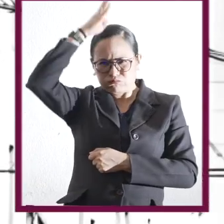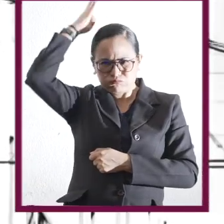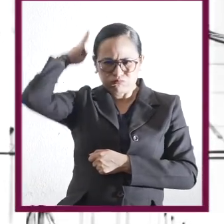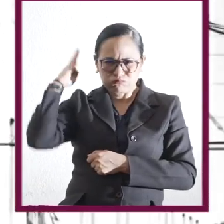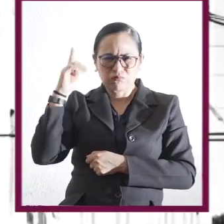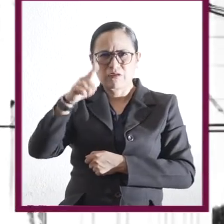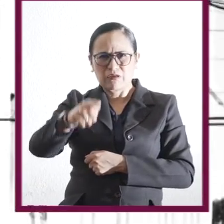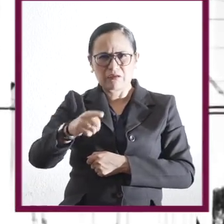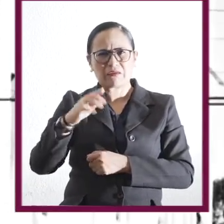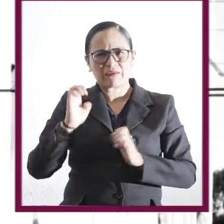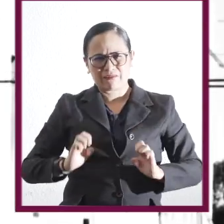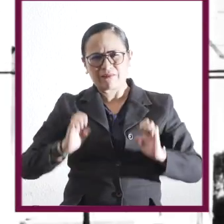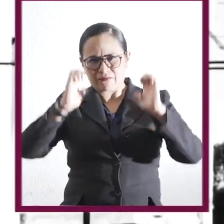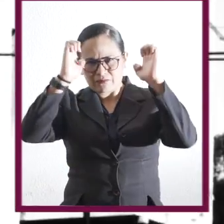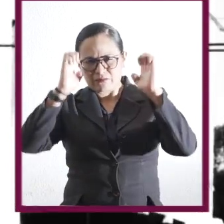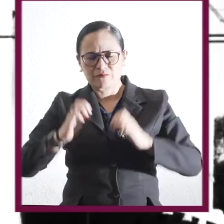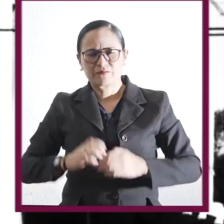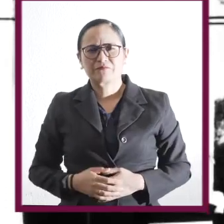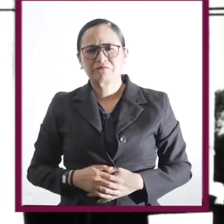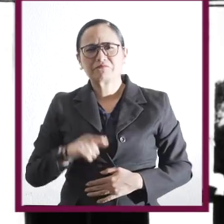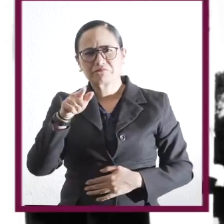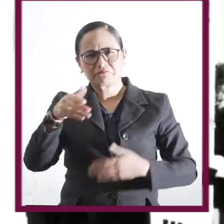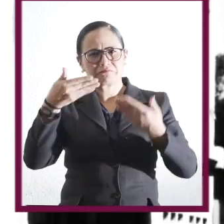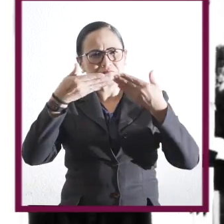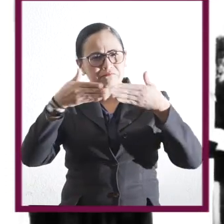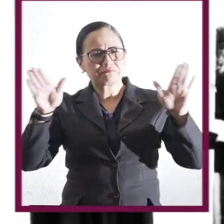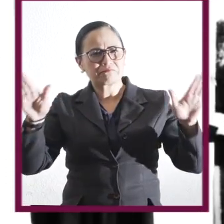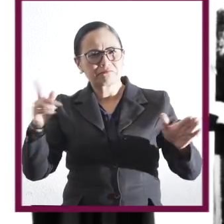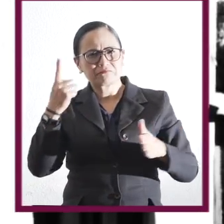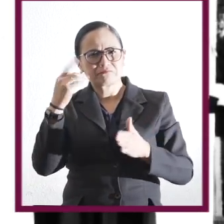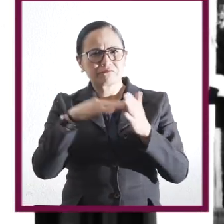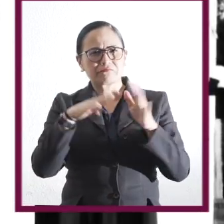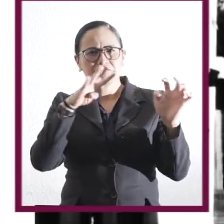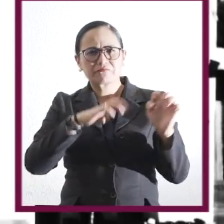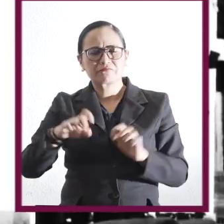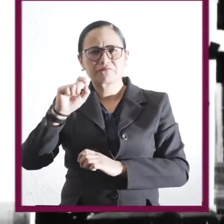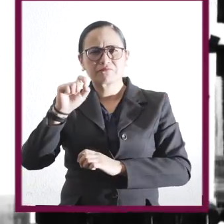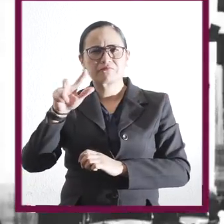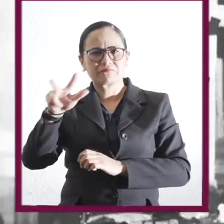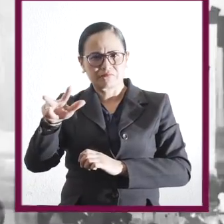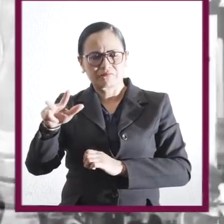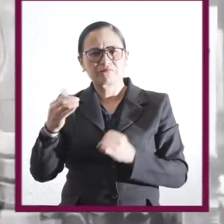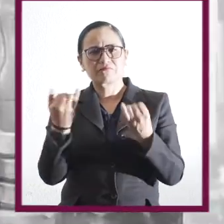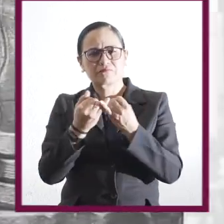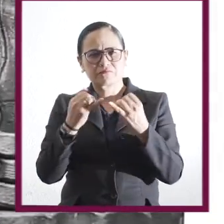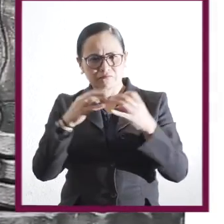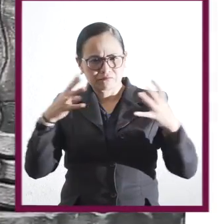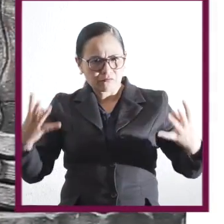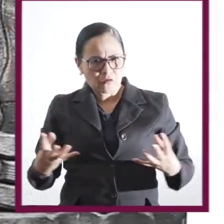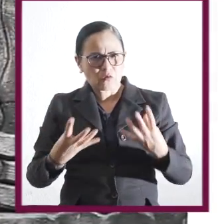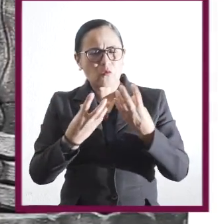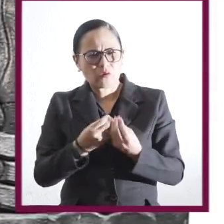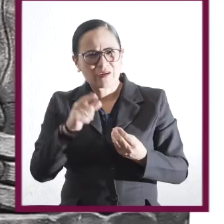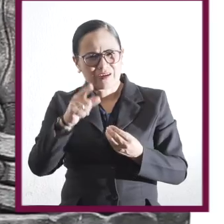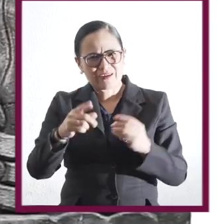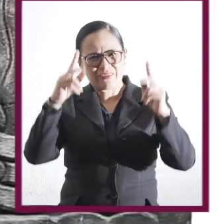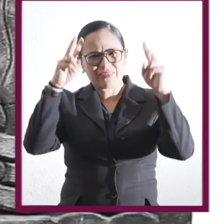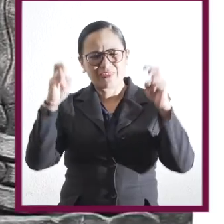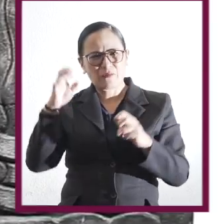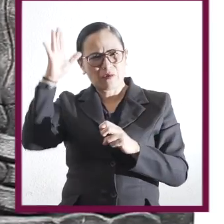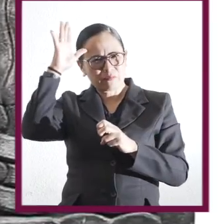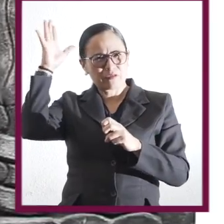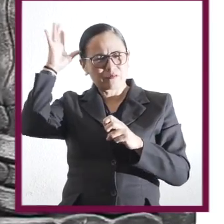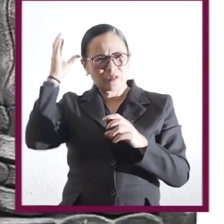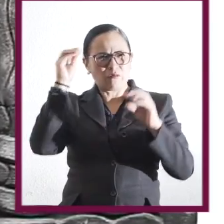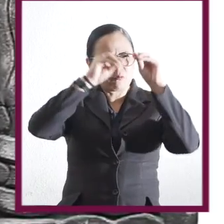de los arquitectos Guillermo Zárraga y Vicente Mendiola, que abrió sus puertas en 1928 e integra algunos